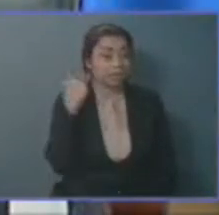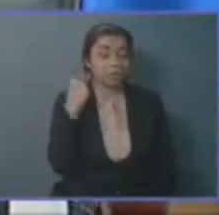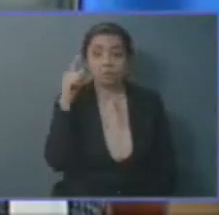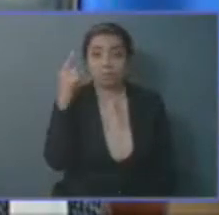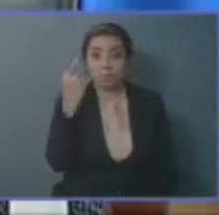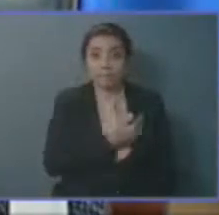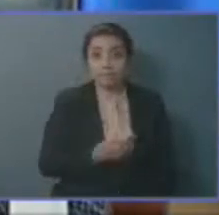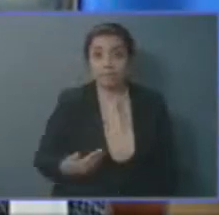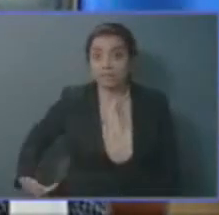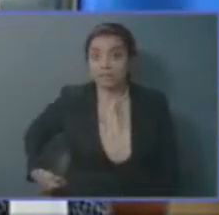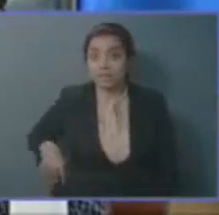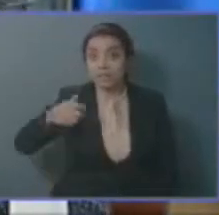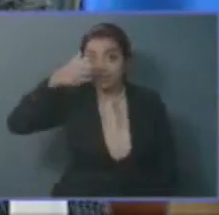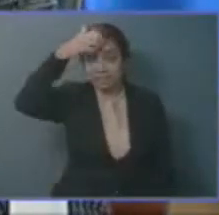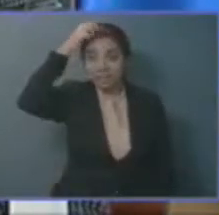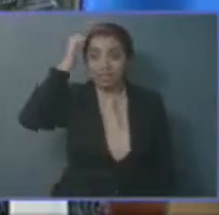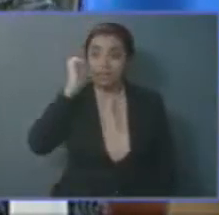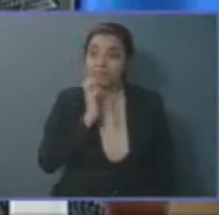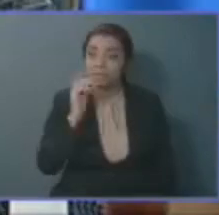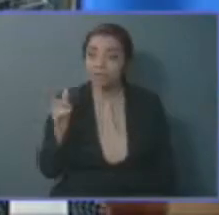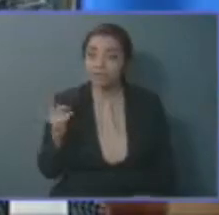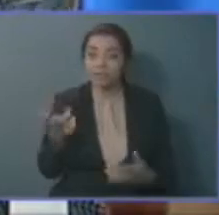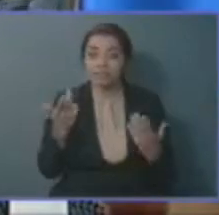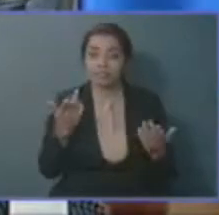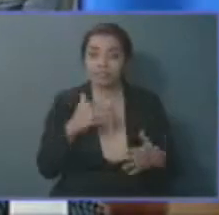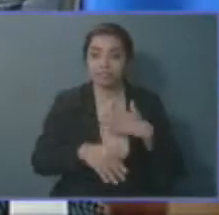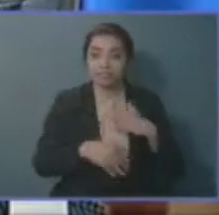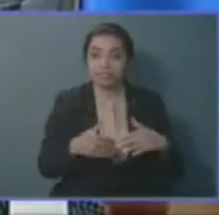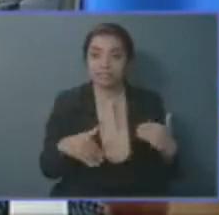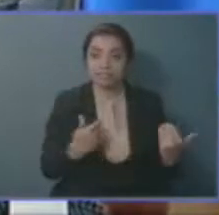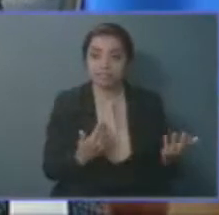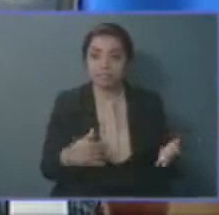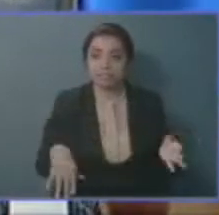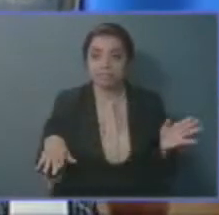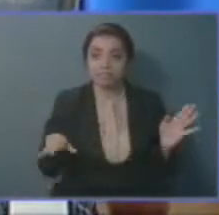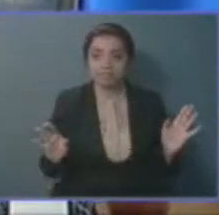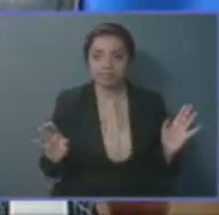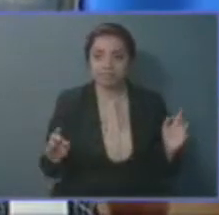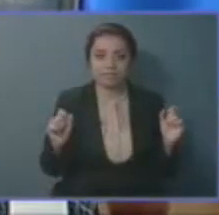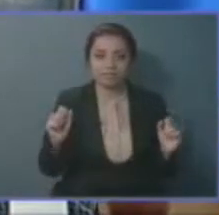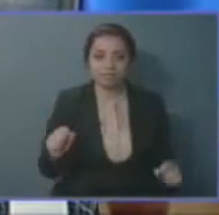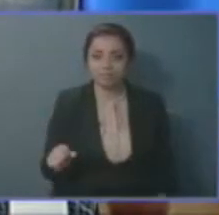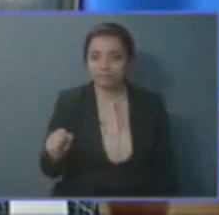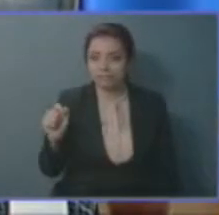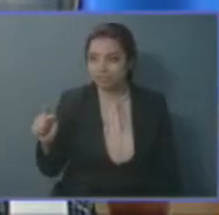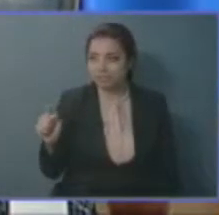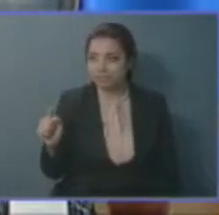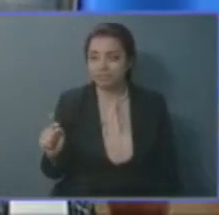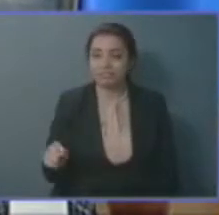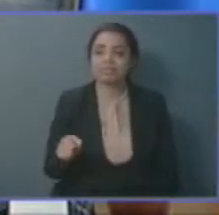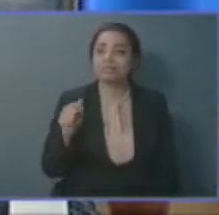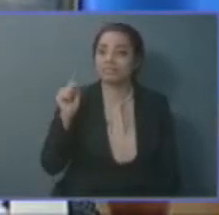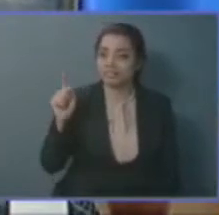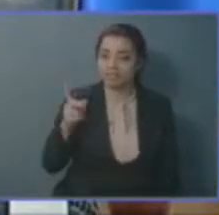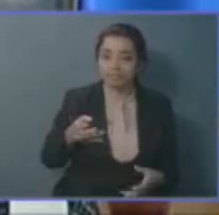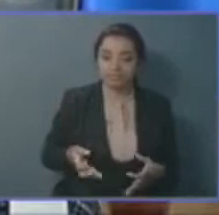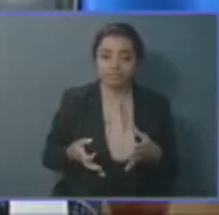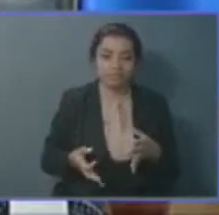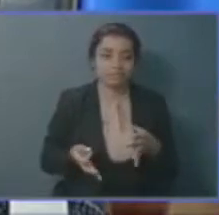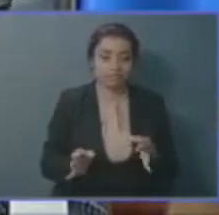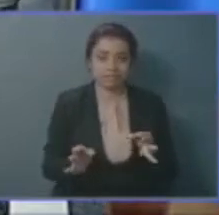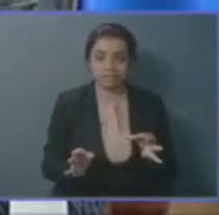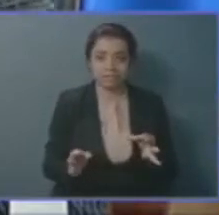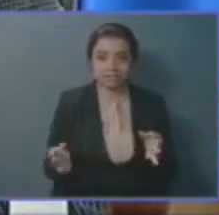gobierno, que todo ha sido un marketing político, como lo hemos podido ver ya en forma